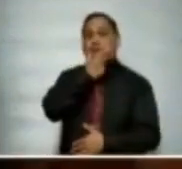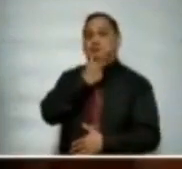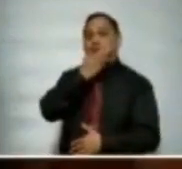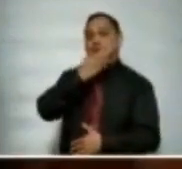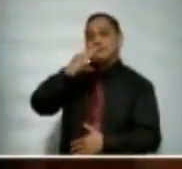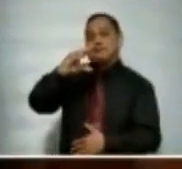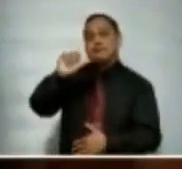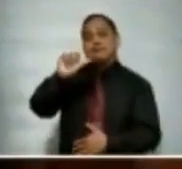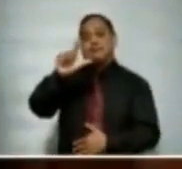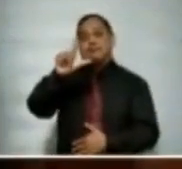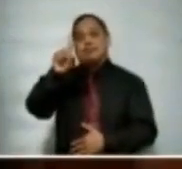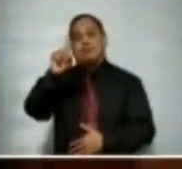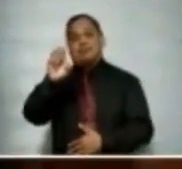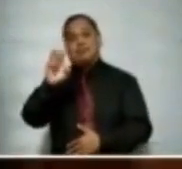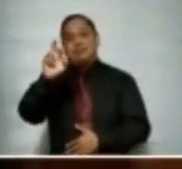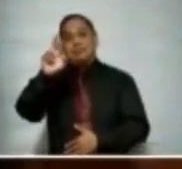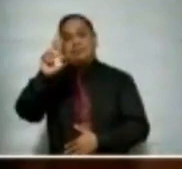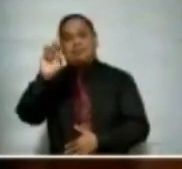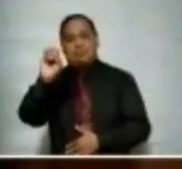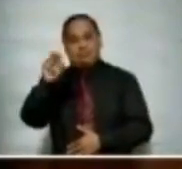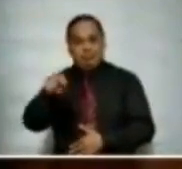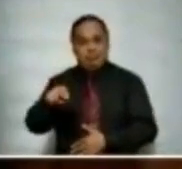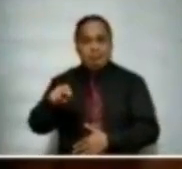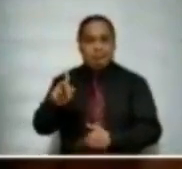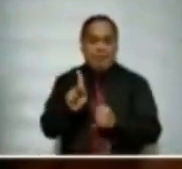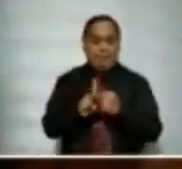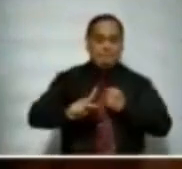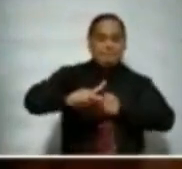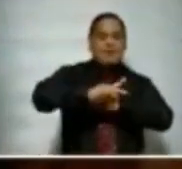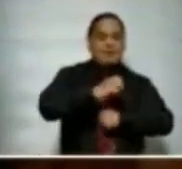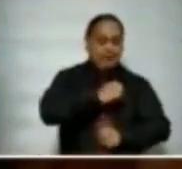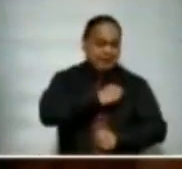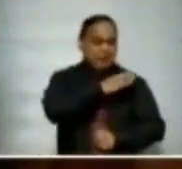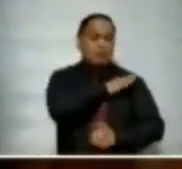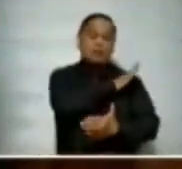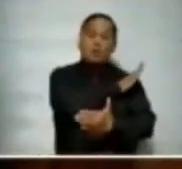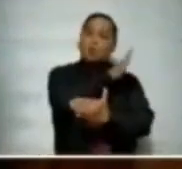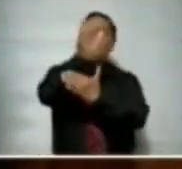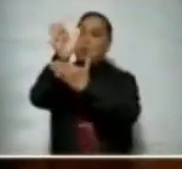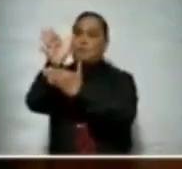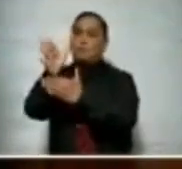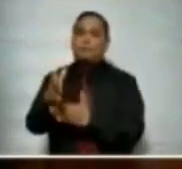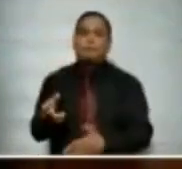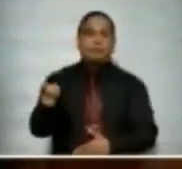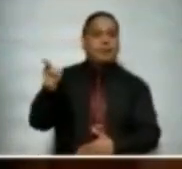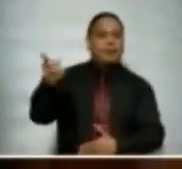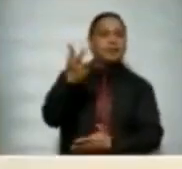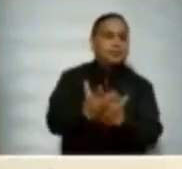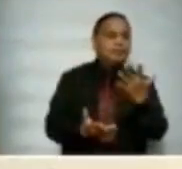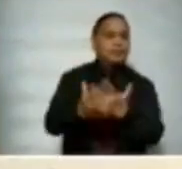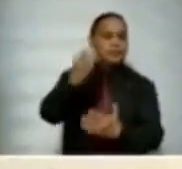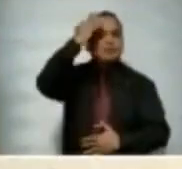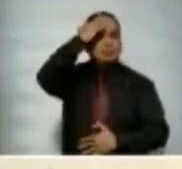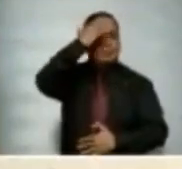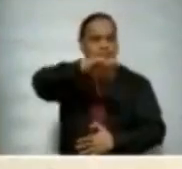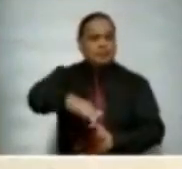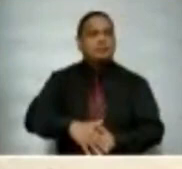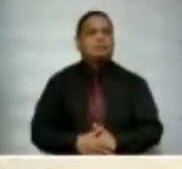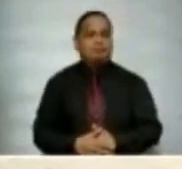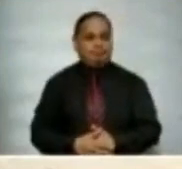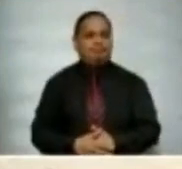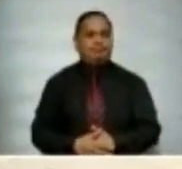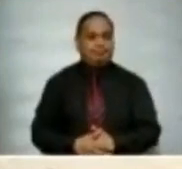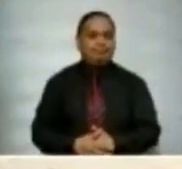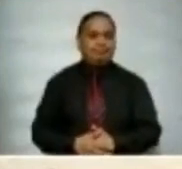España, no? Él sabe que era imposible que hiciera lo que hizo García Luna y no Genaro estuviera García enterado el Luna presidente,